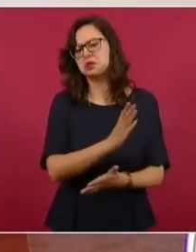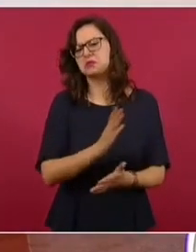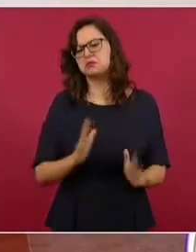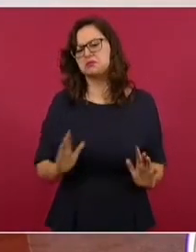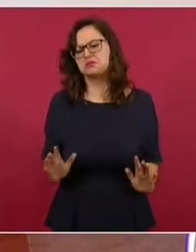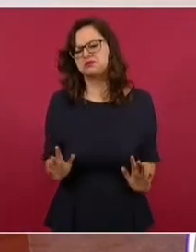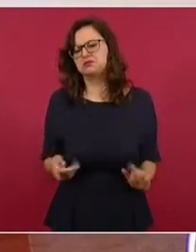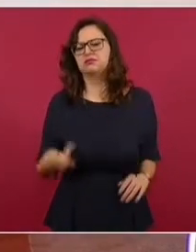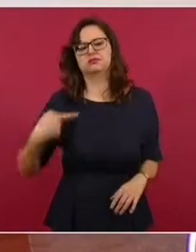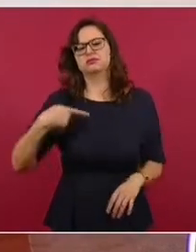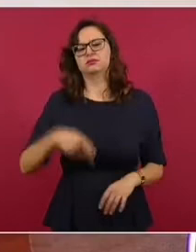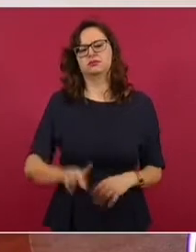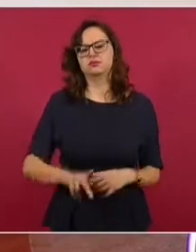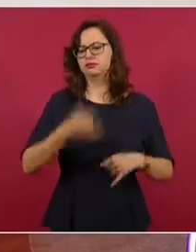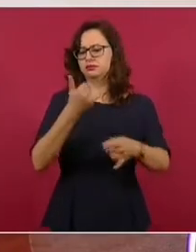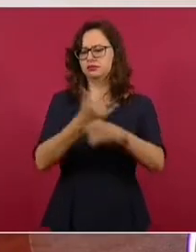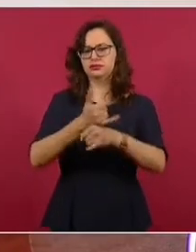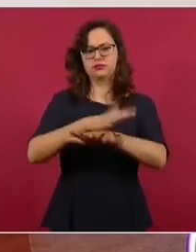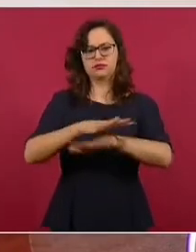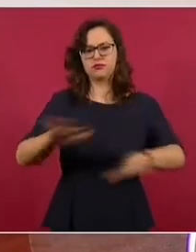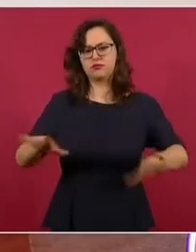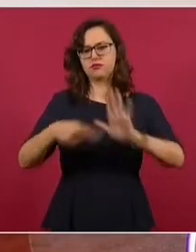esto es enseñanza,